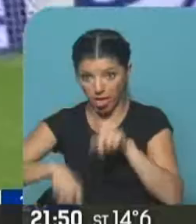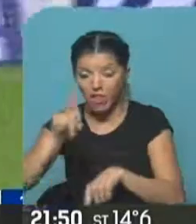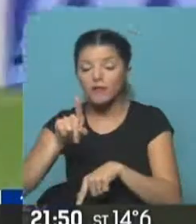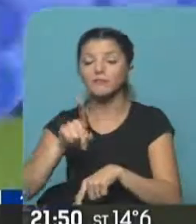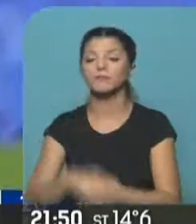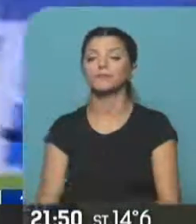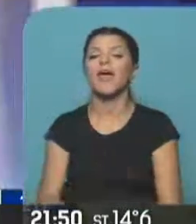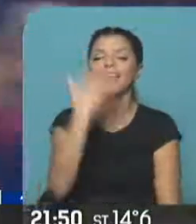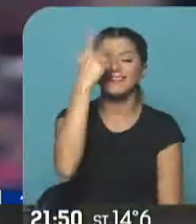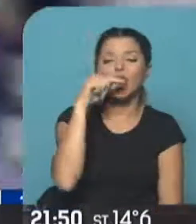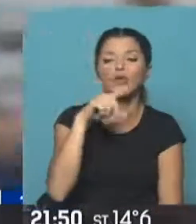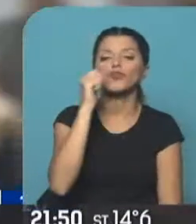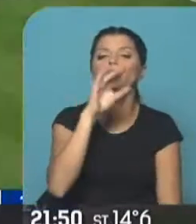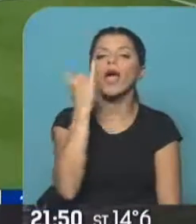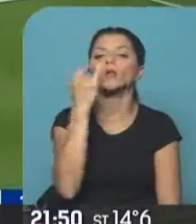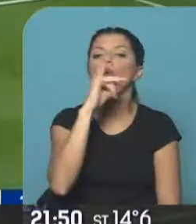Para San Lorenzo, Caruso,